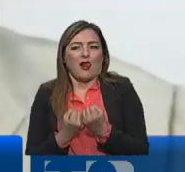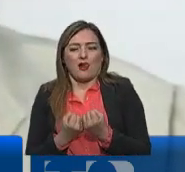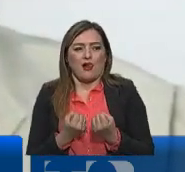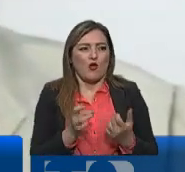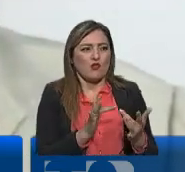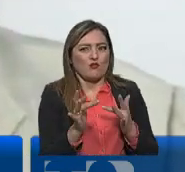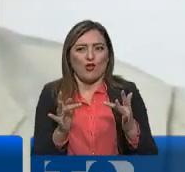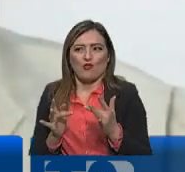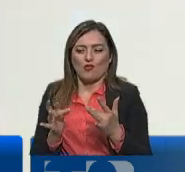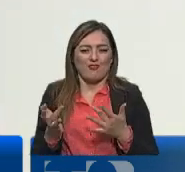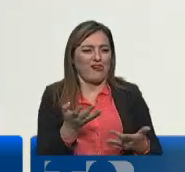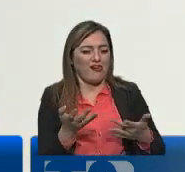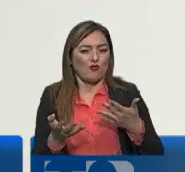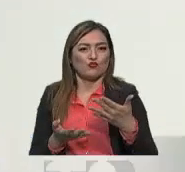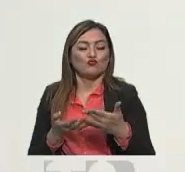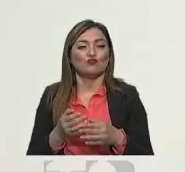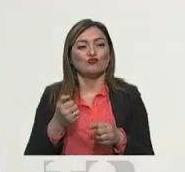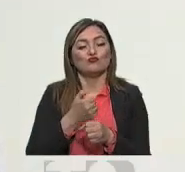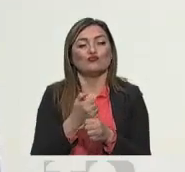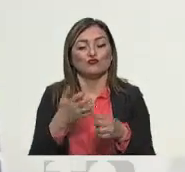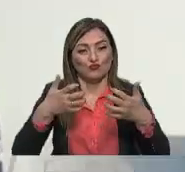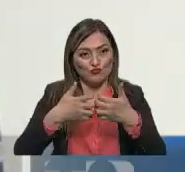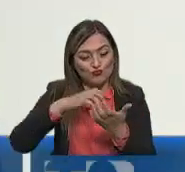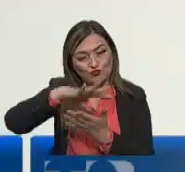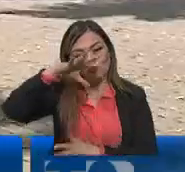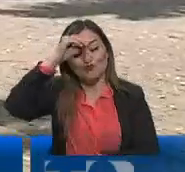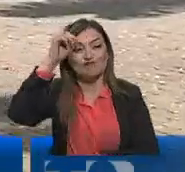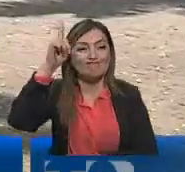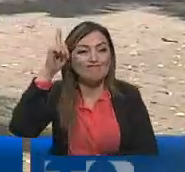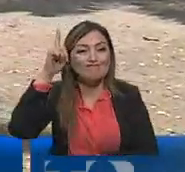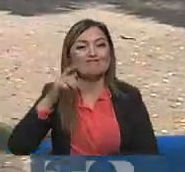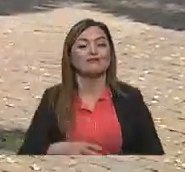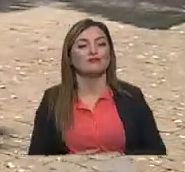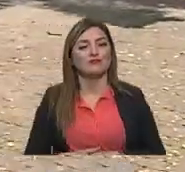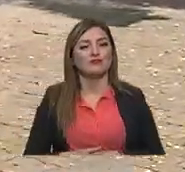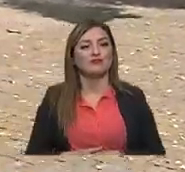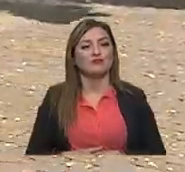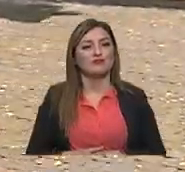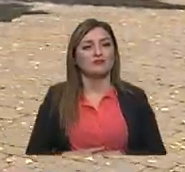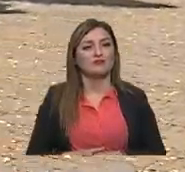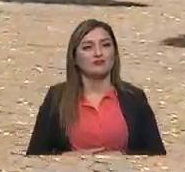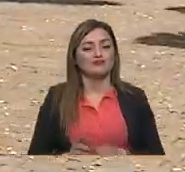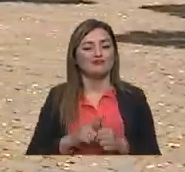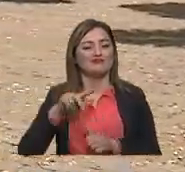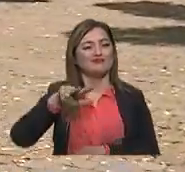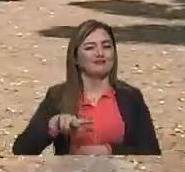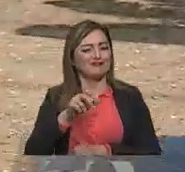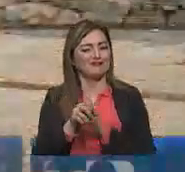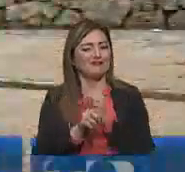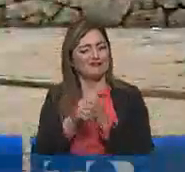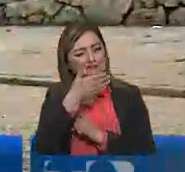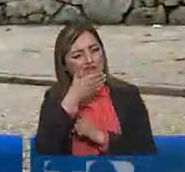tener contacto con otros seres humanos. Trabajar en equipo, el aprender, el liderazgo. Pero amén de si el panorama mejora en el primer trimestre de este